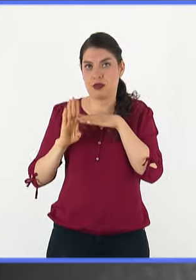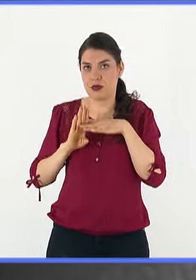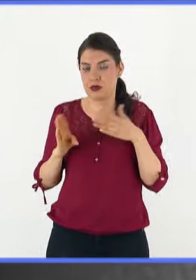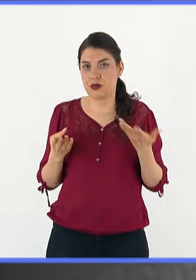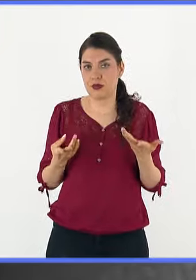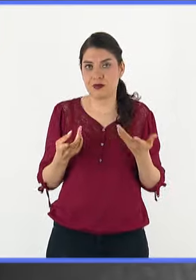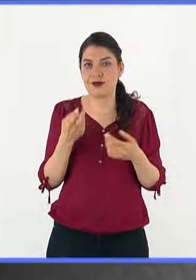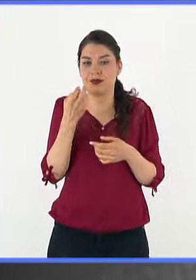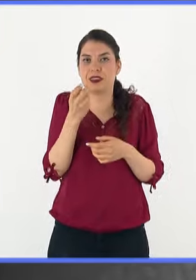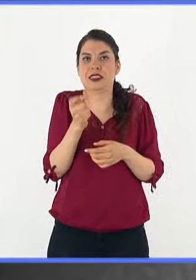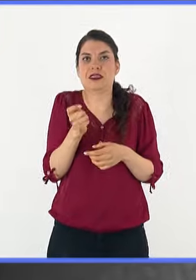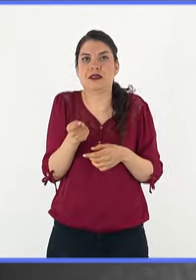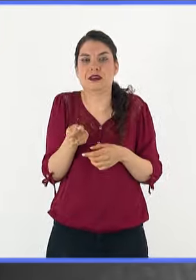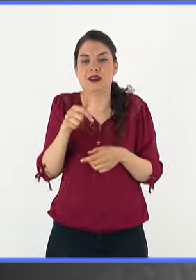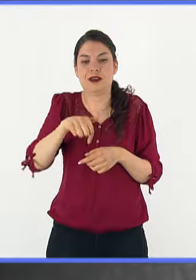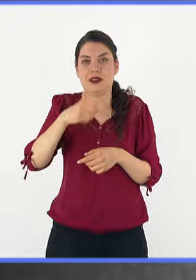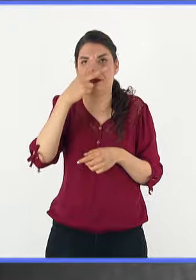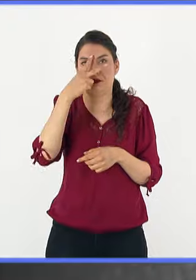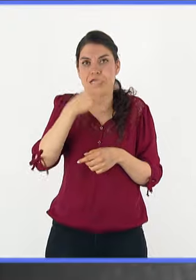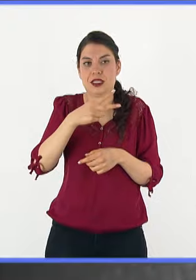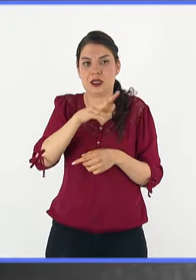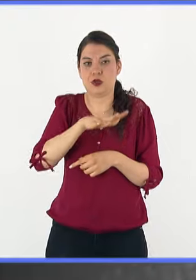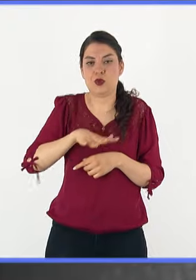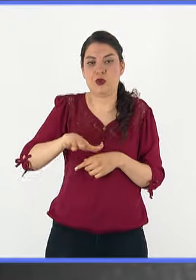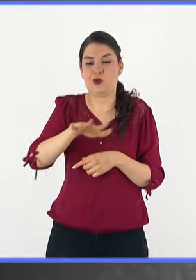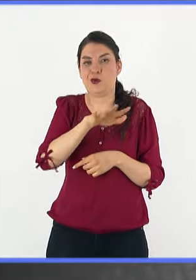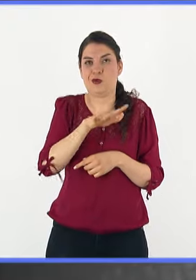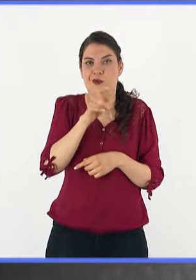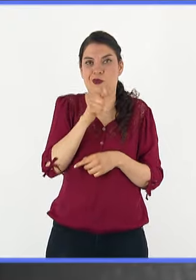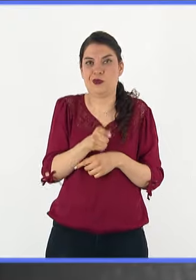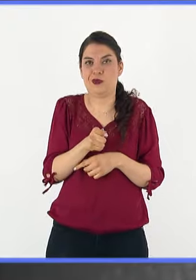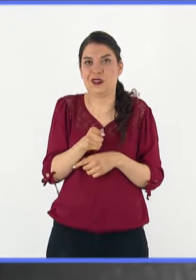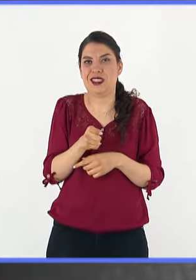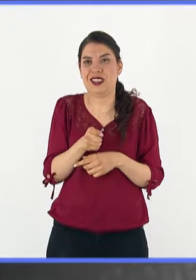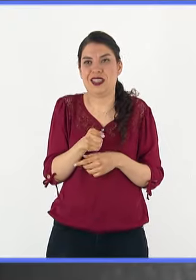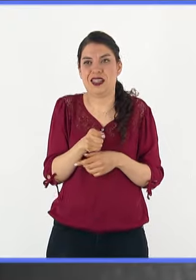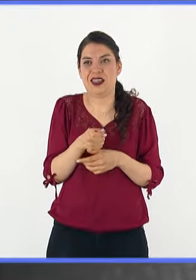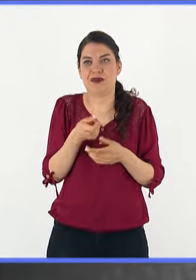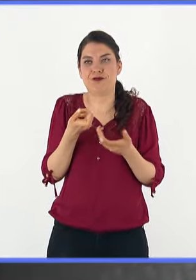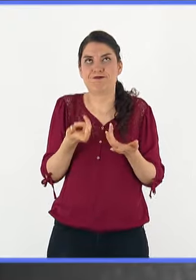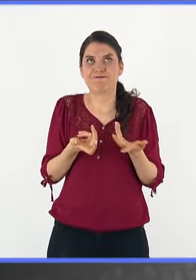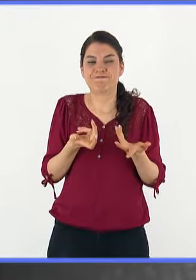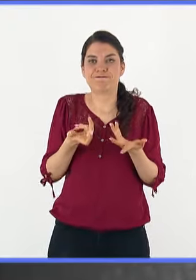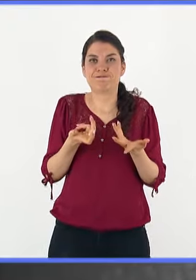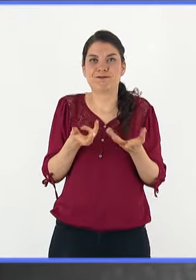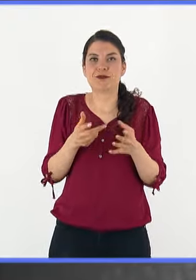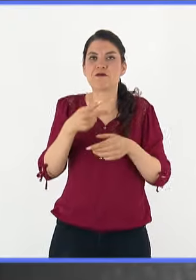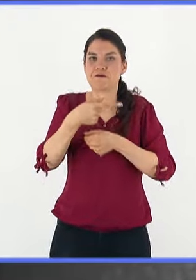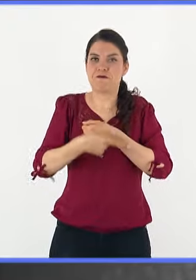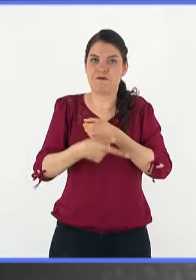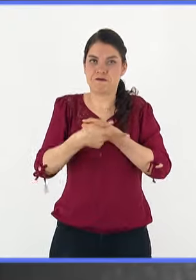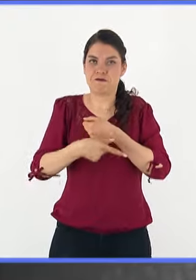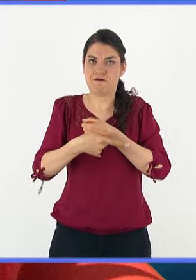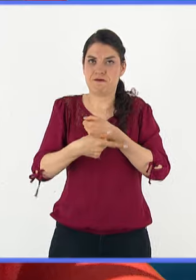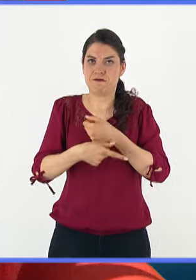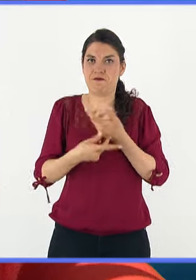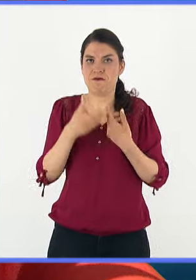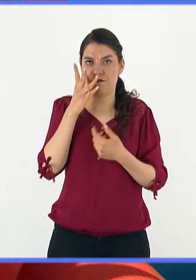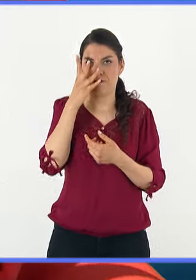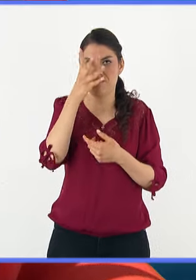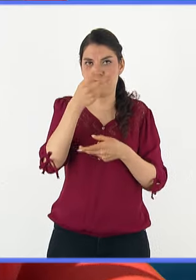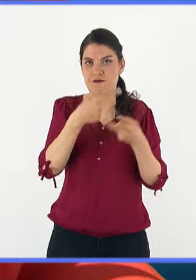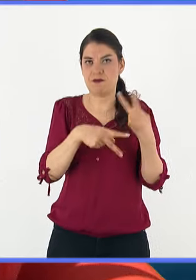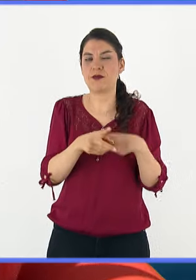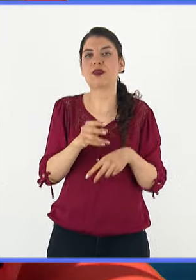esto coloca a México en un en un escenario Eh pues propiamente dicho de cierto de cierto riesgo No claro se trata de un